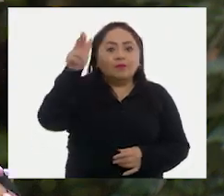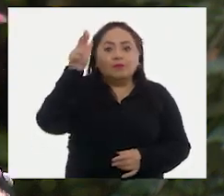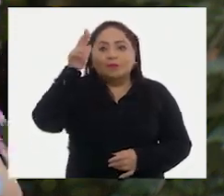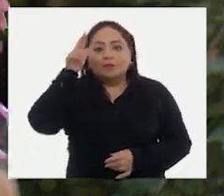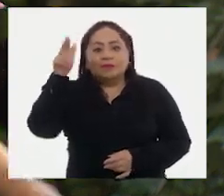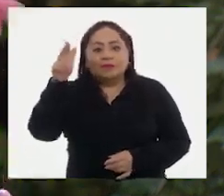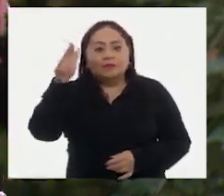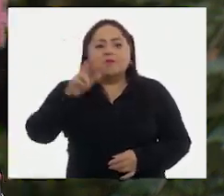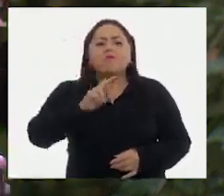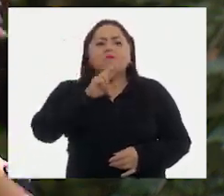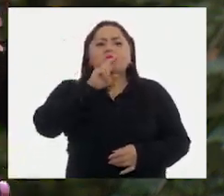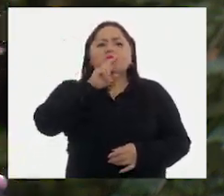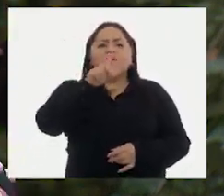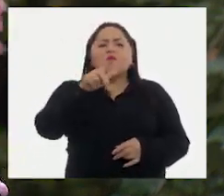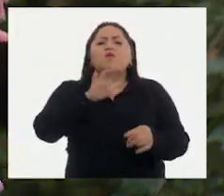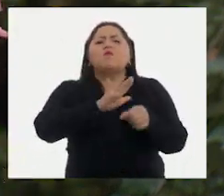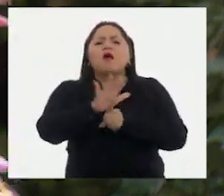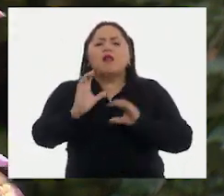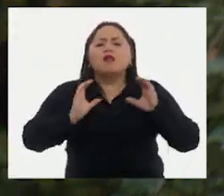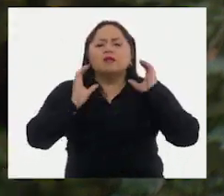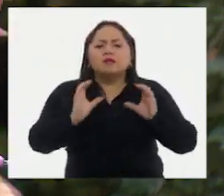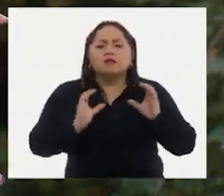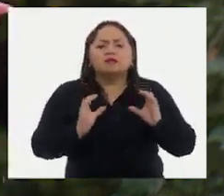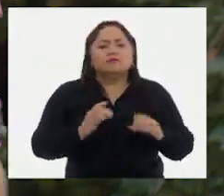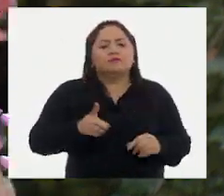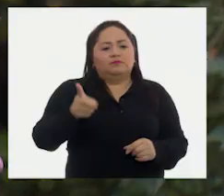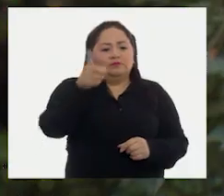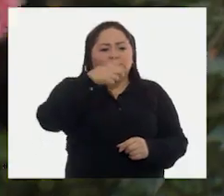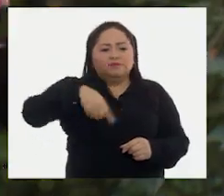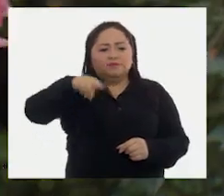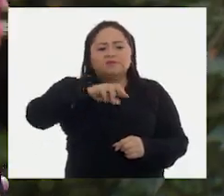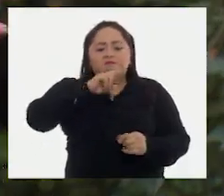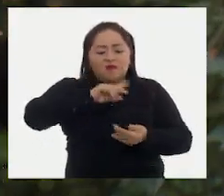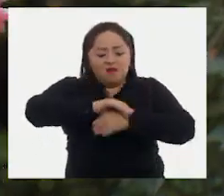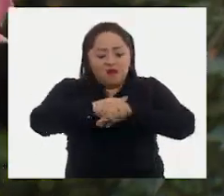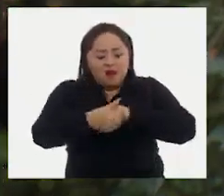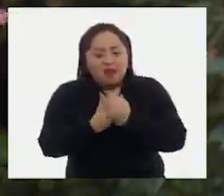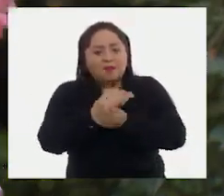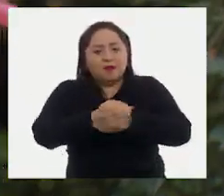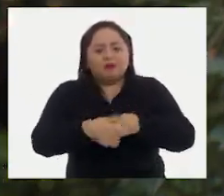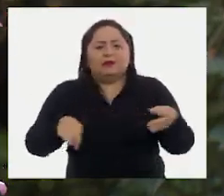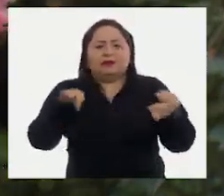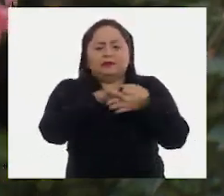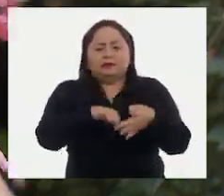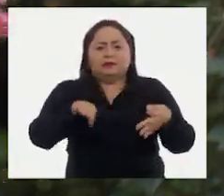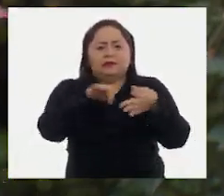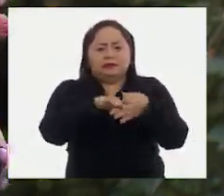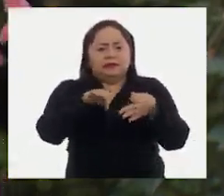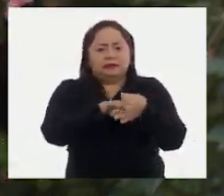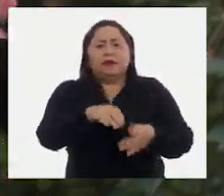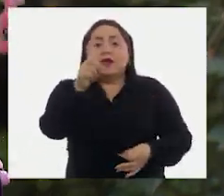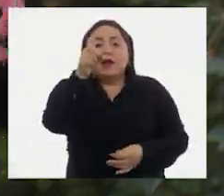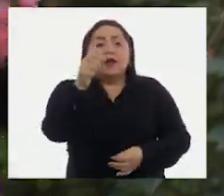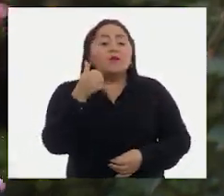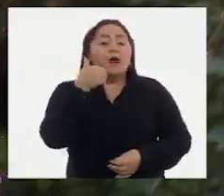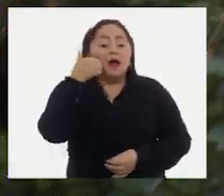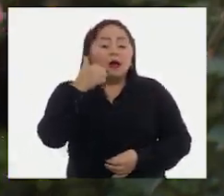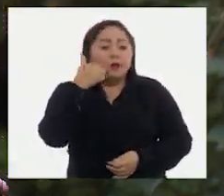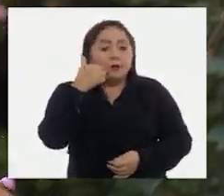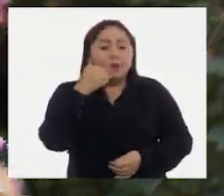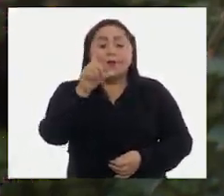¡Hola! La mejor forma de cuidarnos es lavarnos las manos frecuentemente con agua y